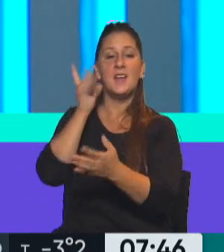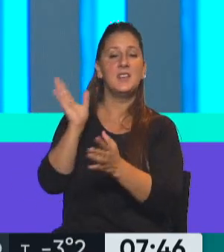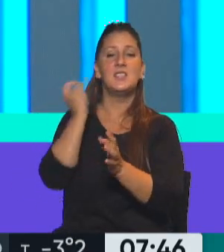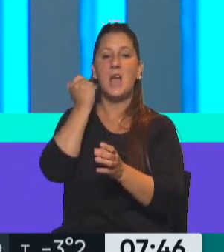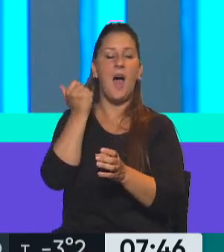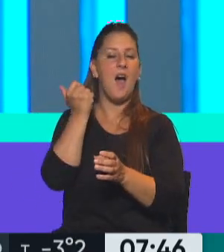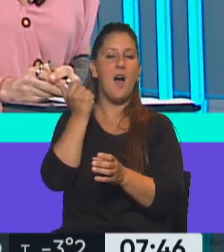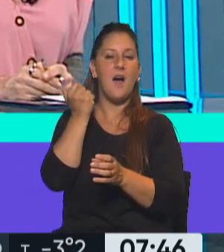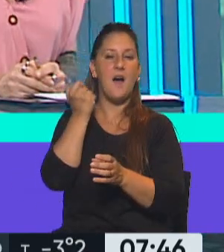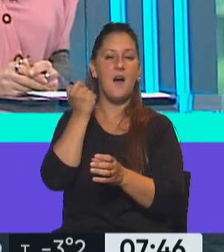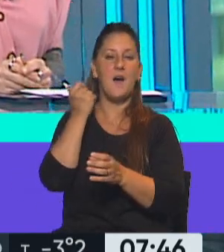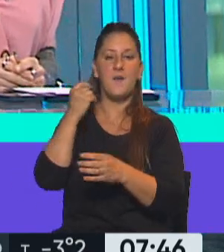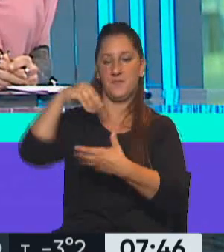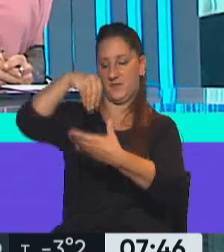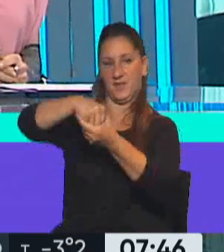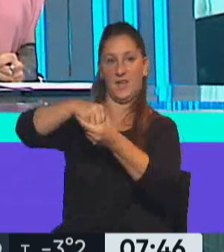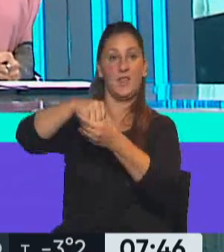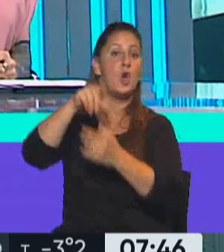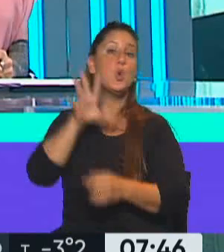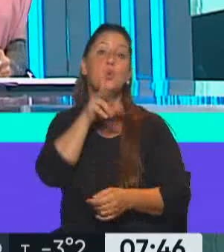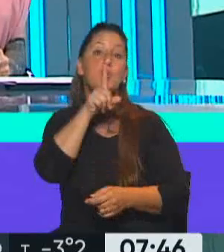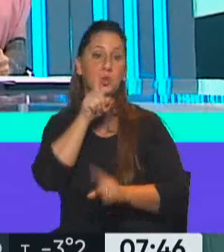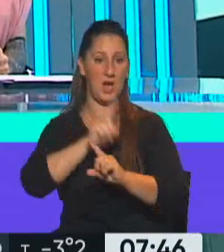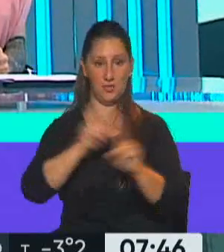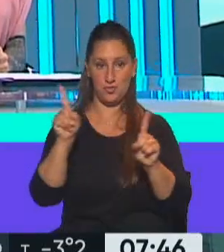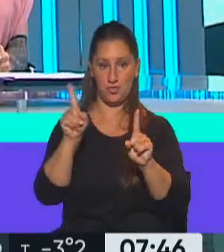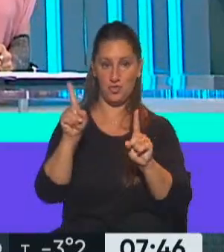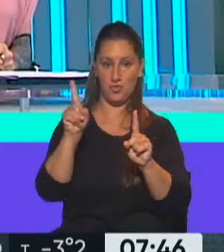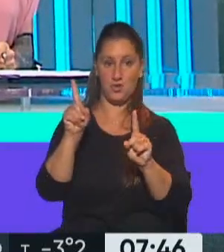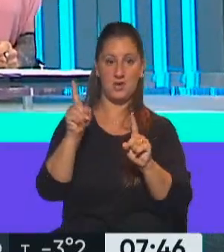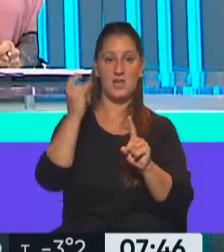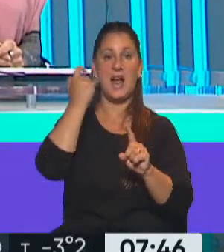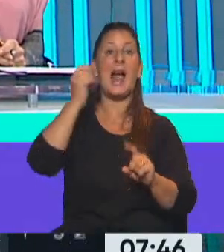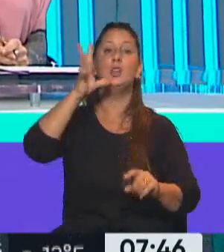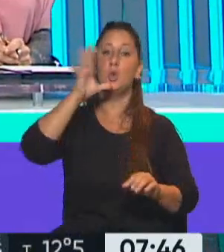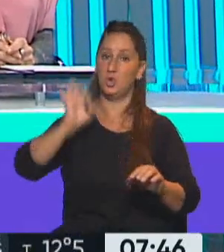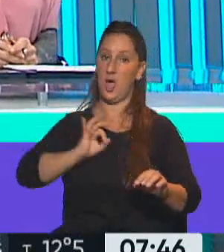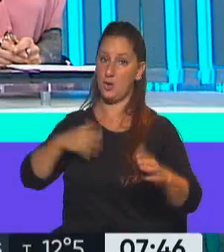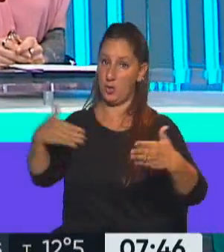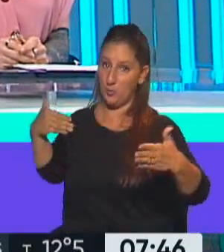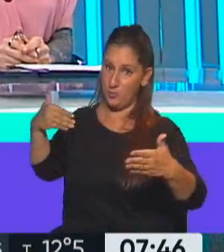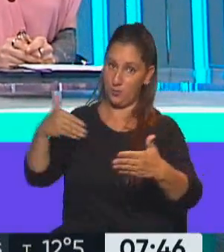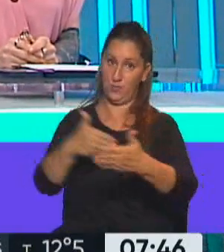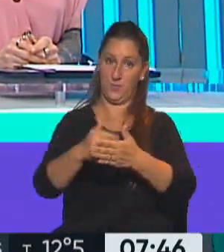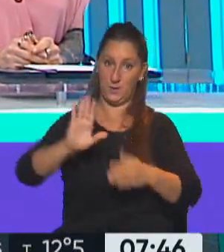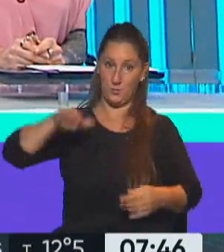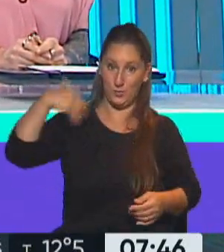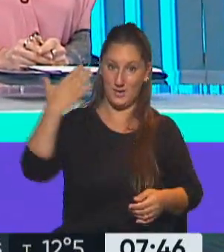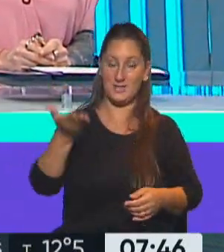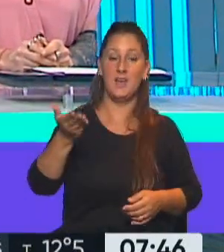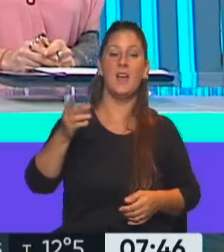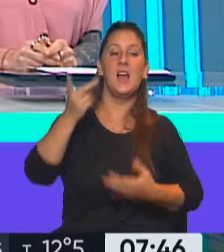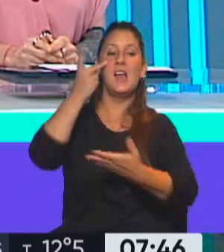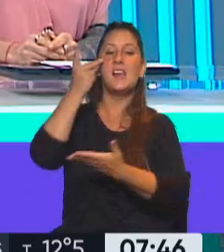juntaron, no son parte de la Federación de Rusia. Claro. Son las repúblicas, pasaron 14 años. El reconocimiento